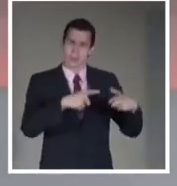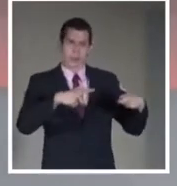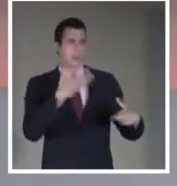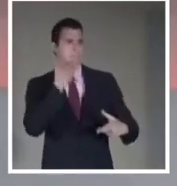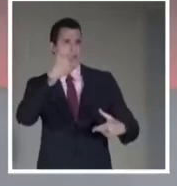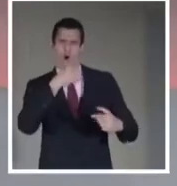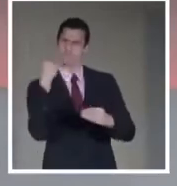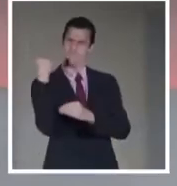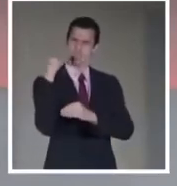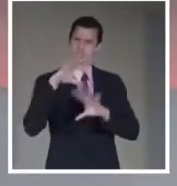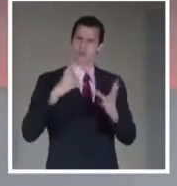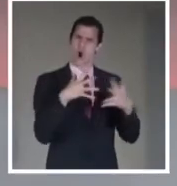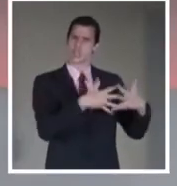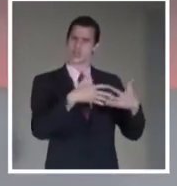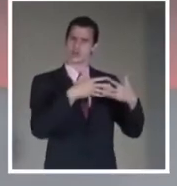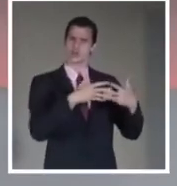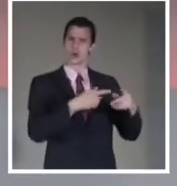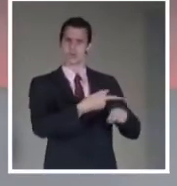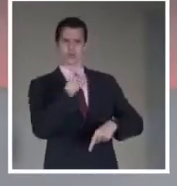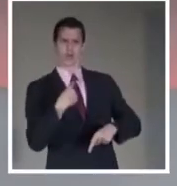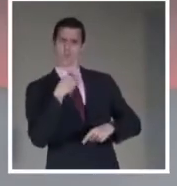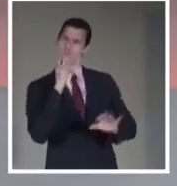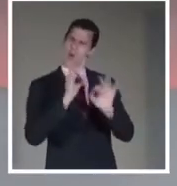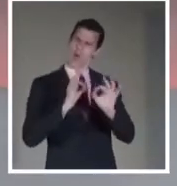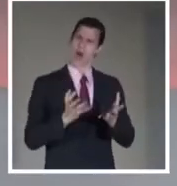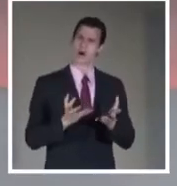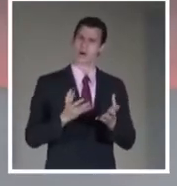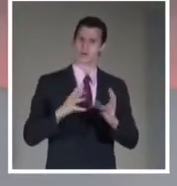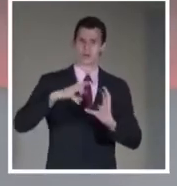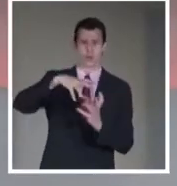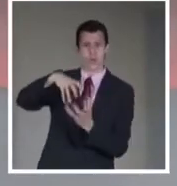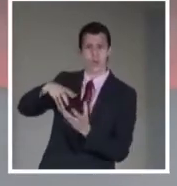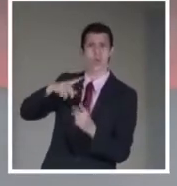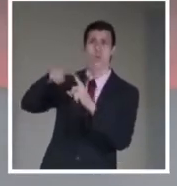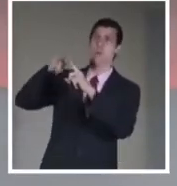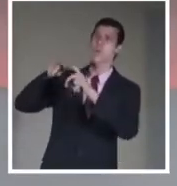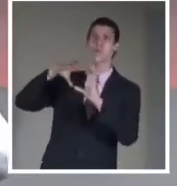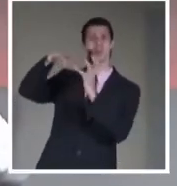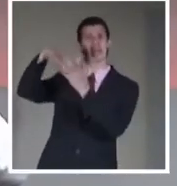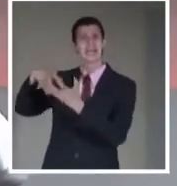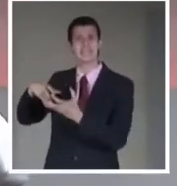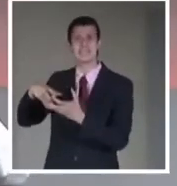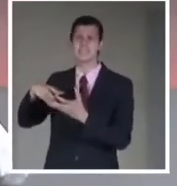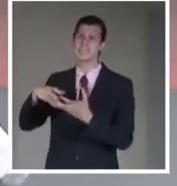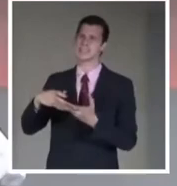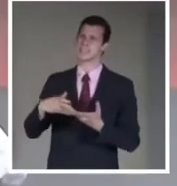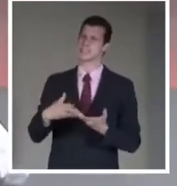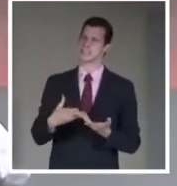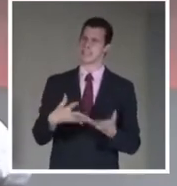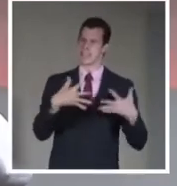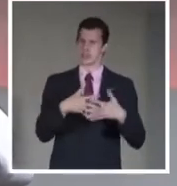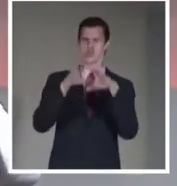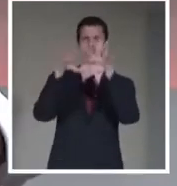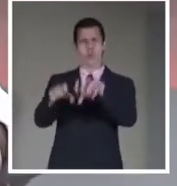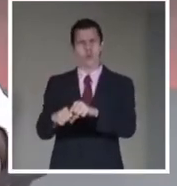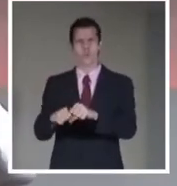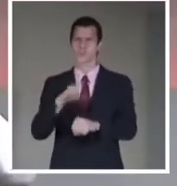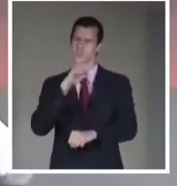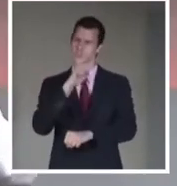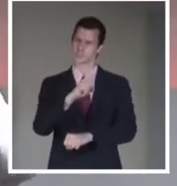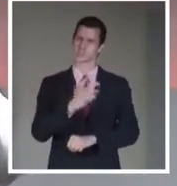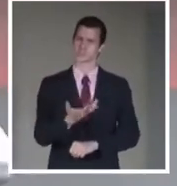son secretos y que la carrera armamentista se lleva al espacio y vuelvo al inicio si estamos a punto de empezar